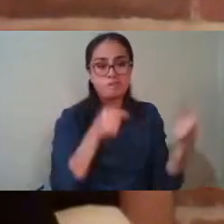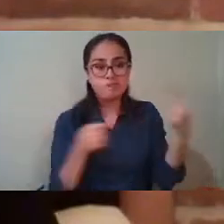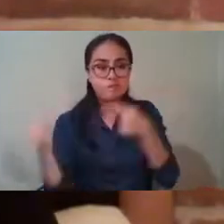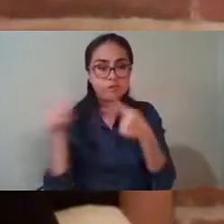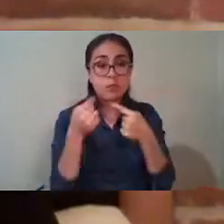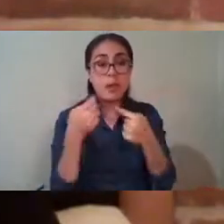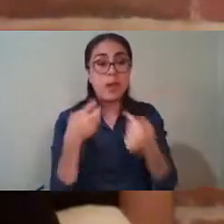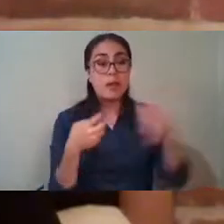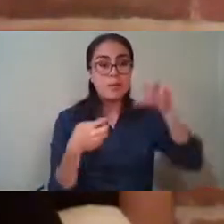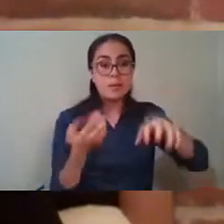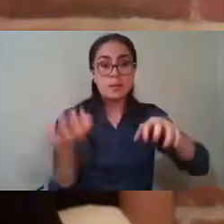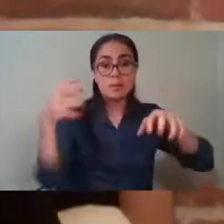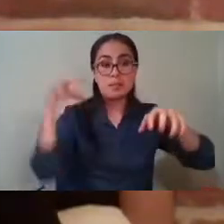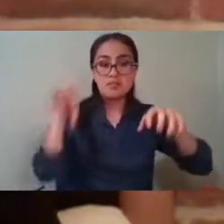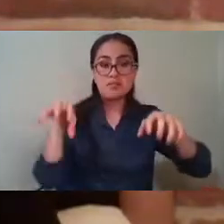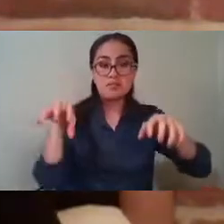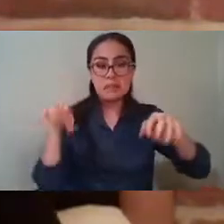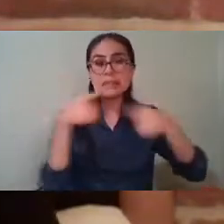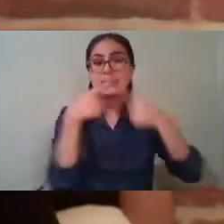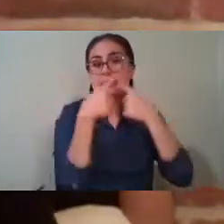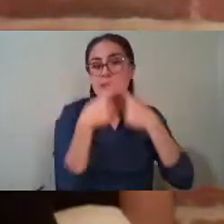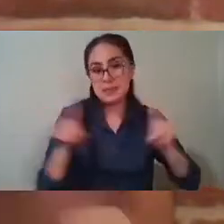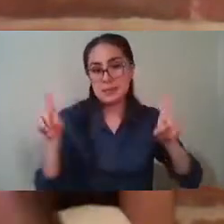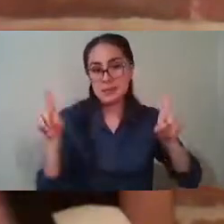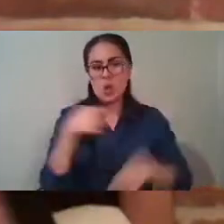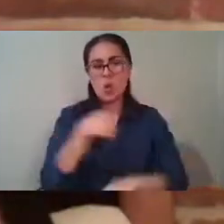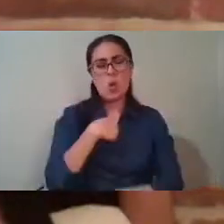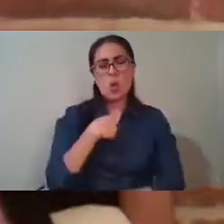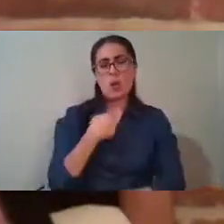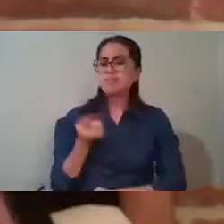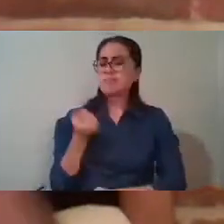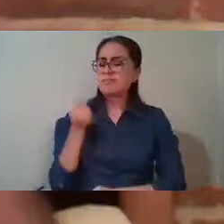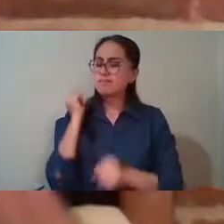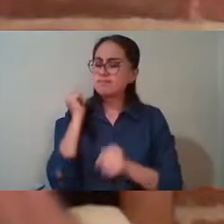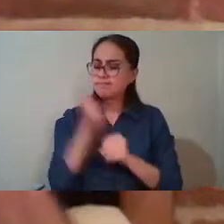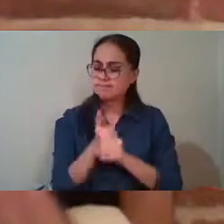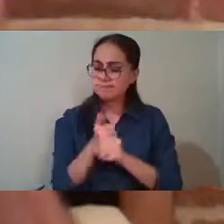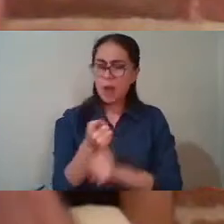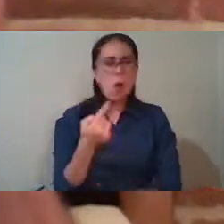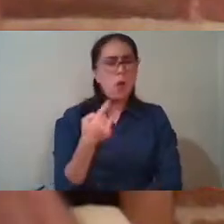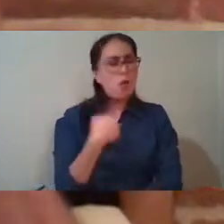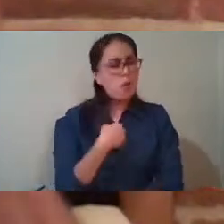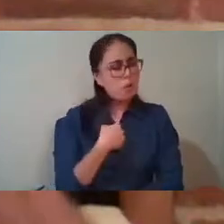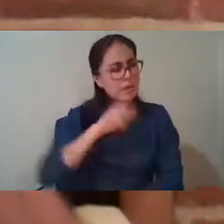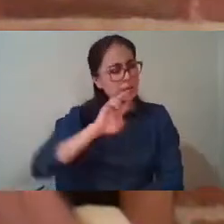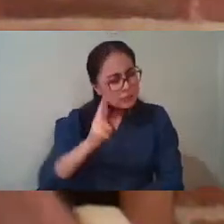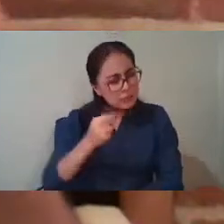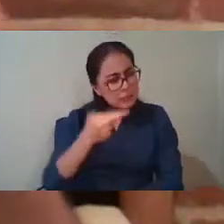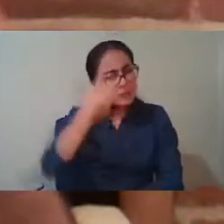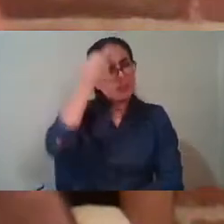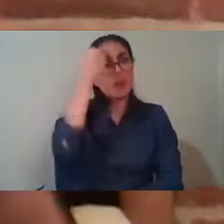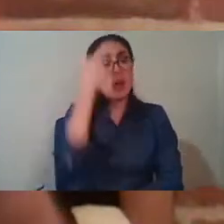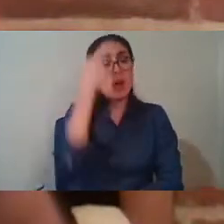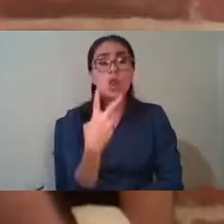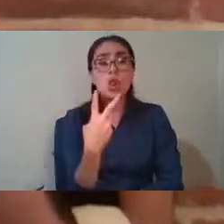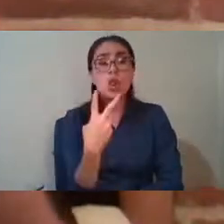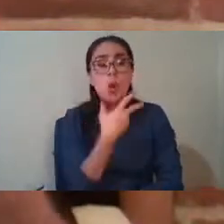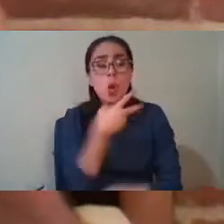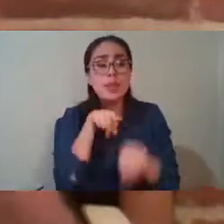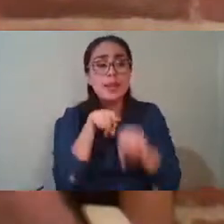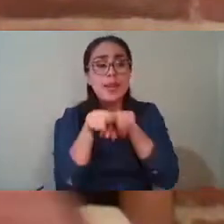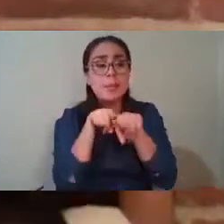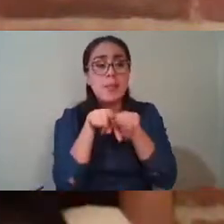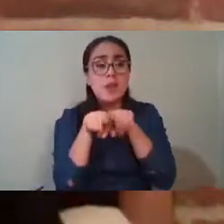sentí, yo tengo guardado una imagen de dos hermanos